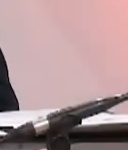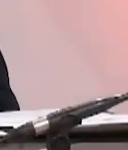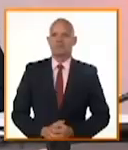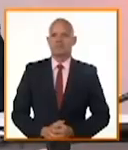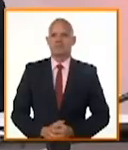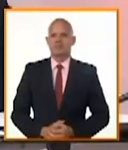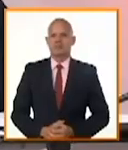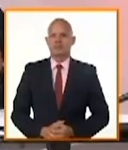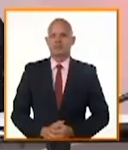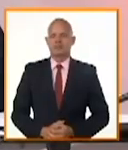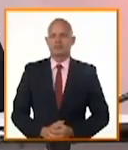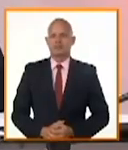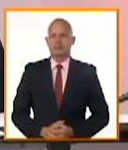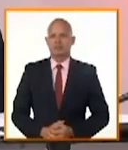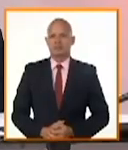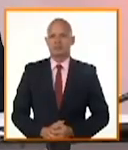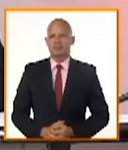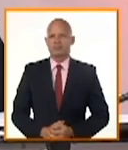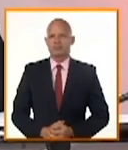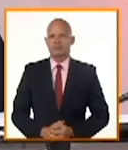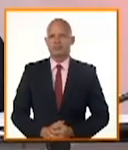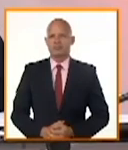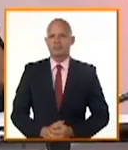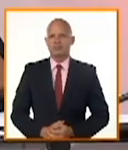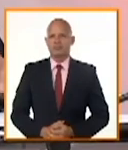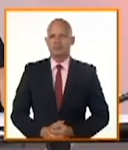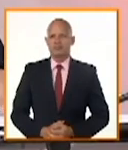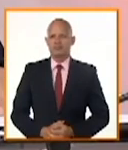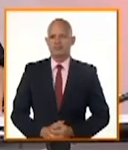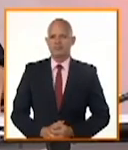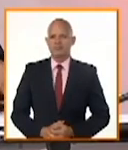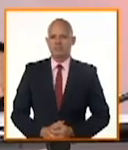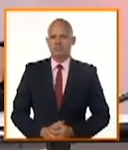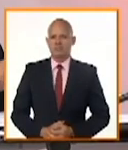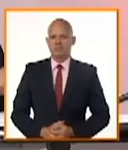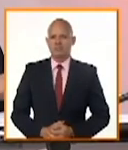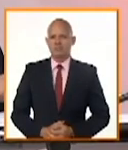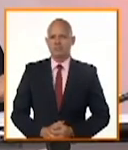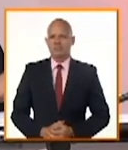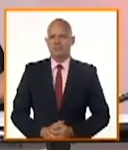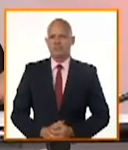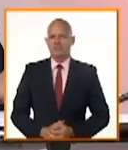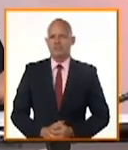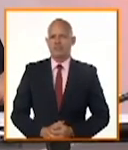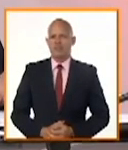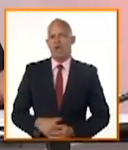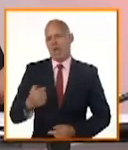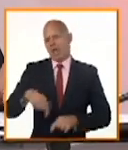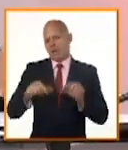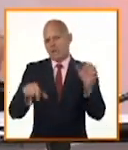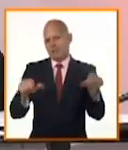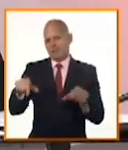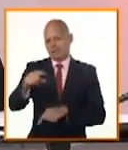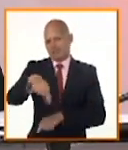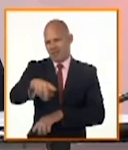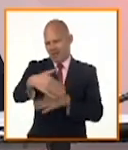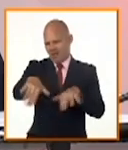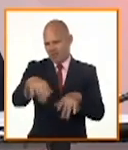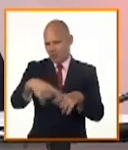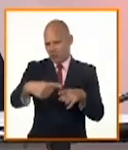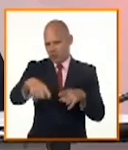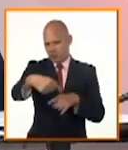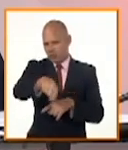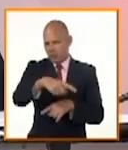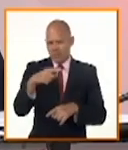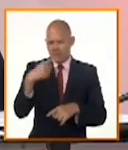bueno son múltiples las preocupaciones las preguntas los temas que es la población ha estado abordando en